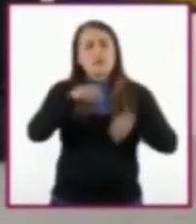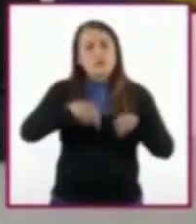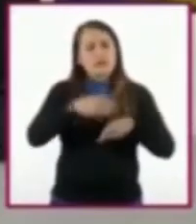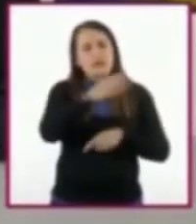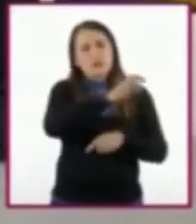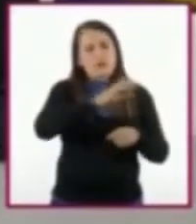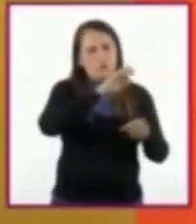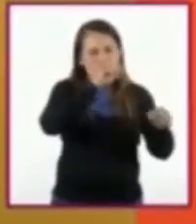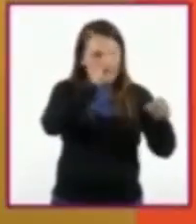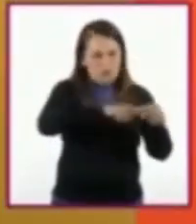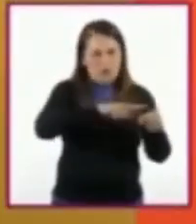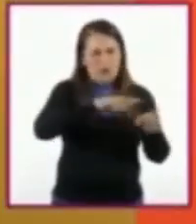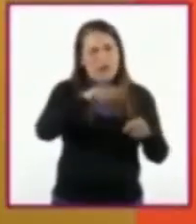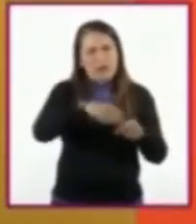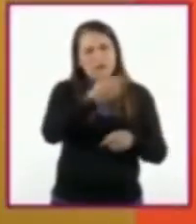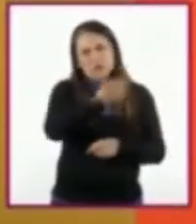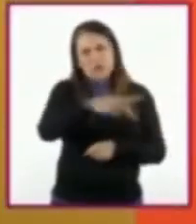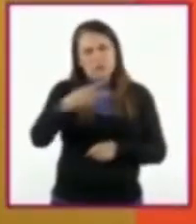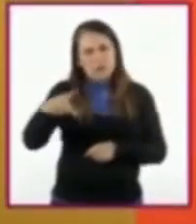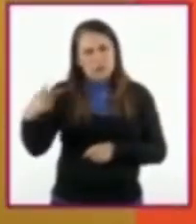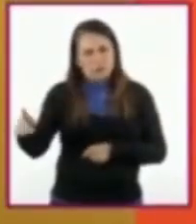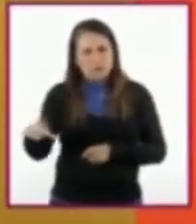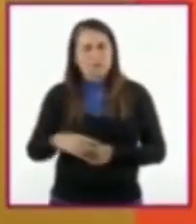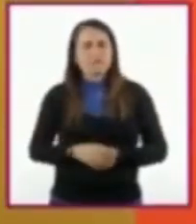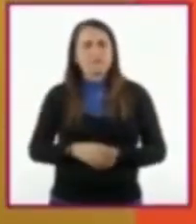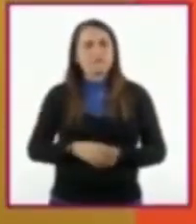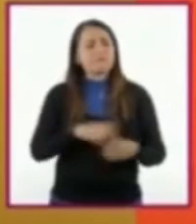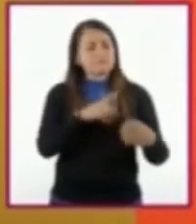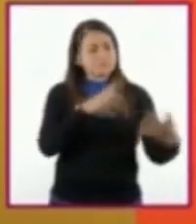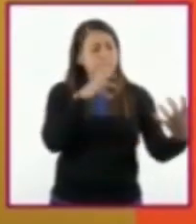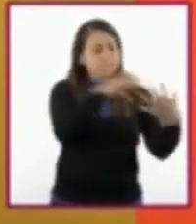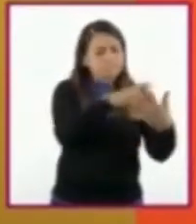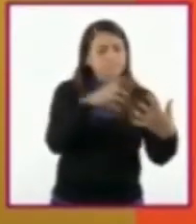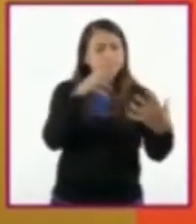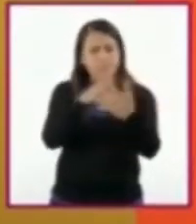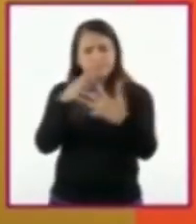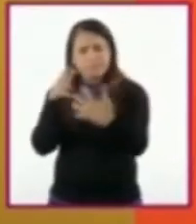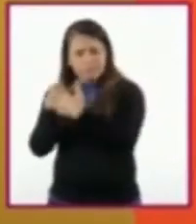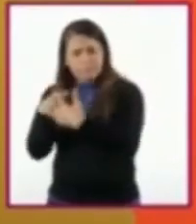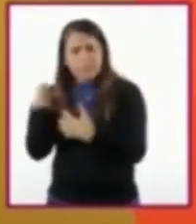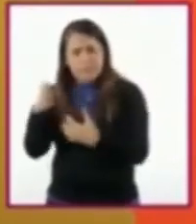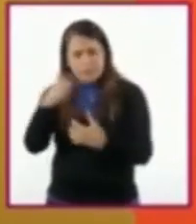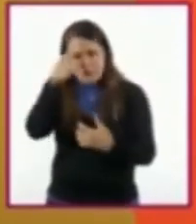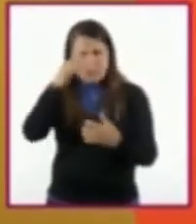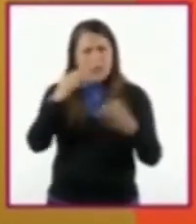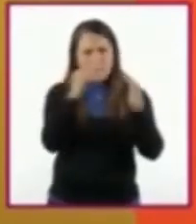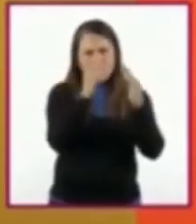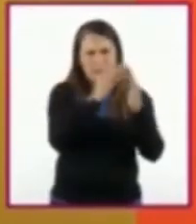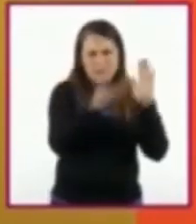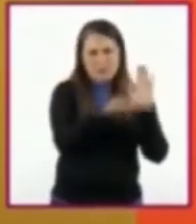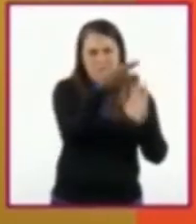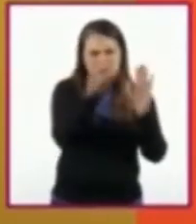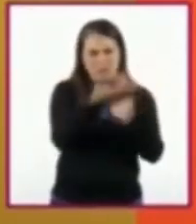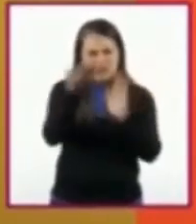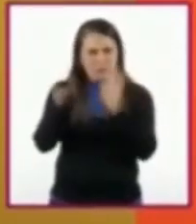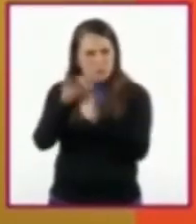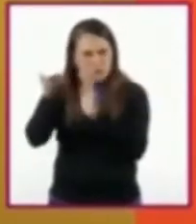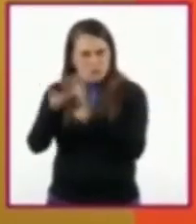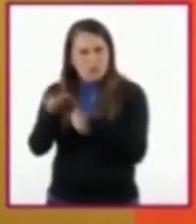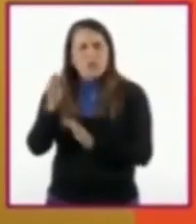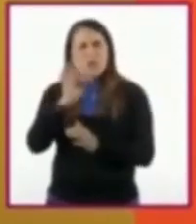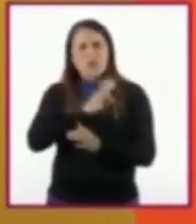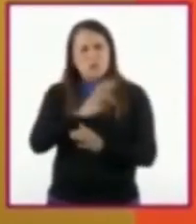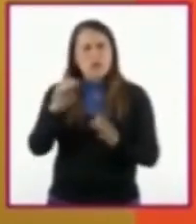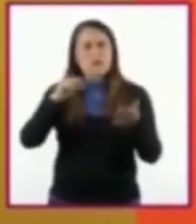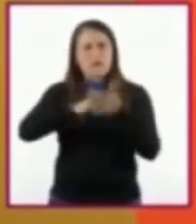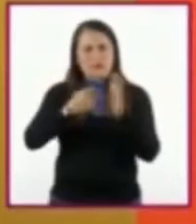cultura de la gente, ya que adecuan los materiales que tienen en su entorno para la construcción de sus casas y pueden modificar las técnicas